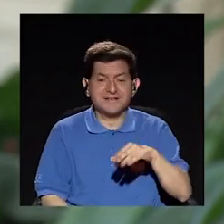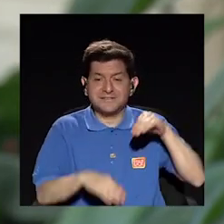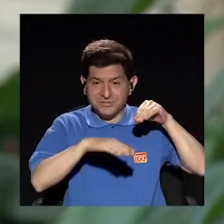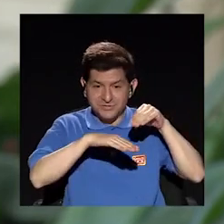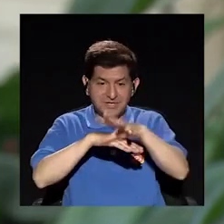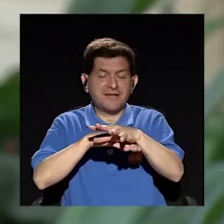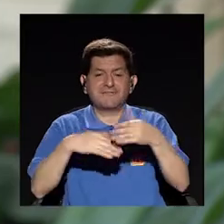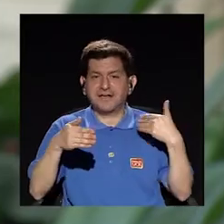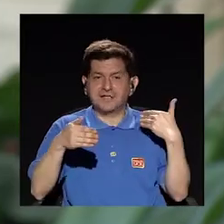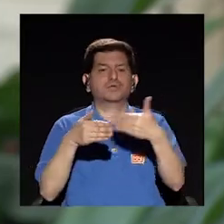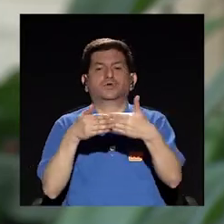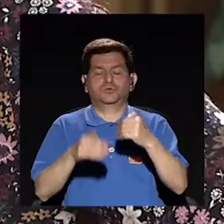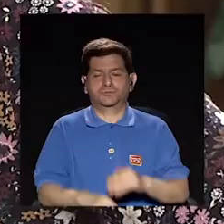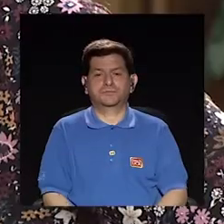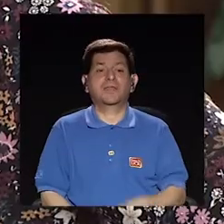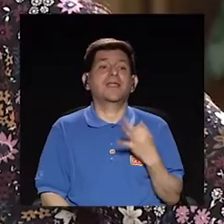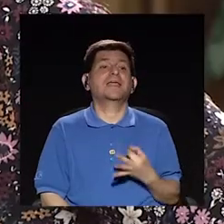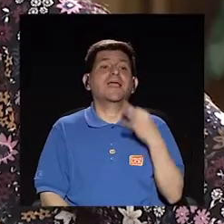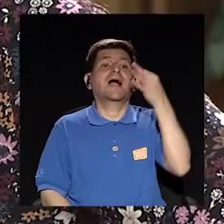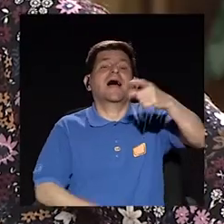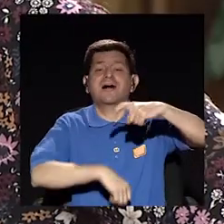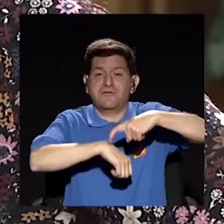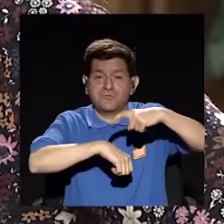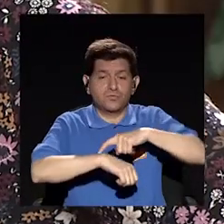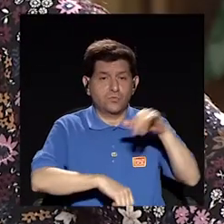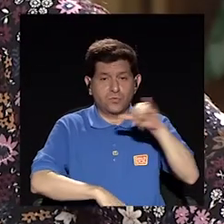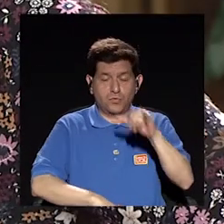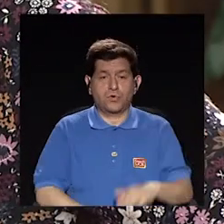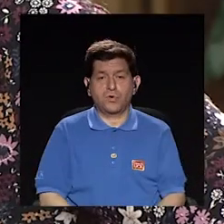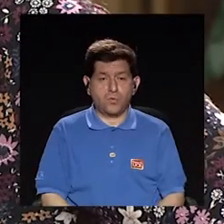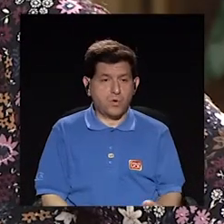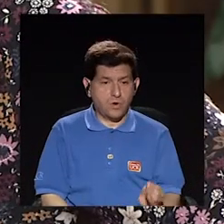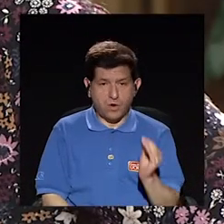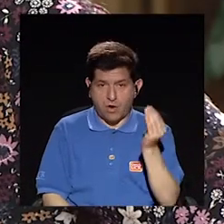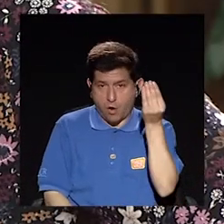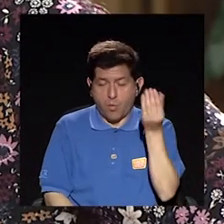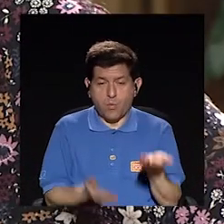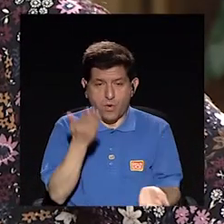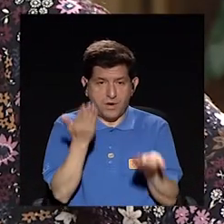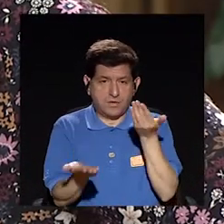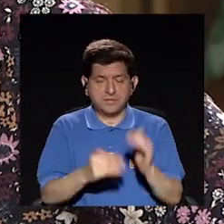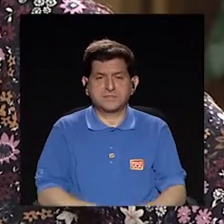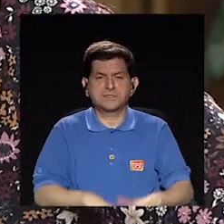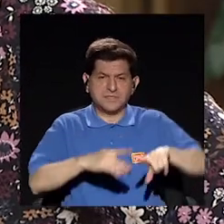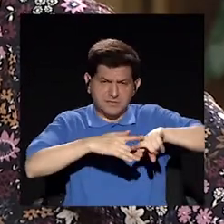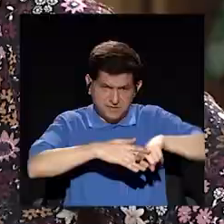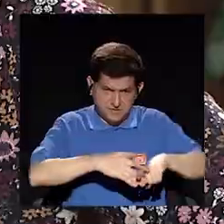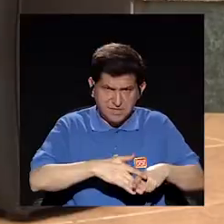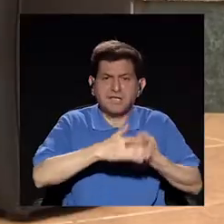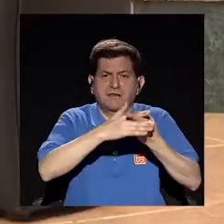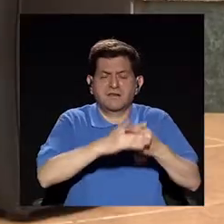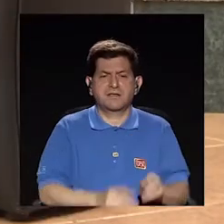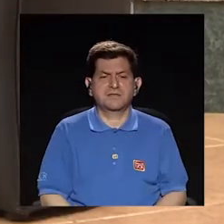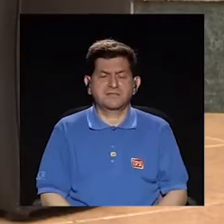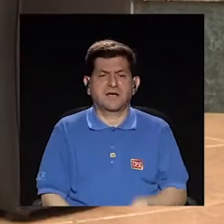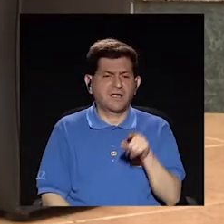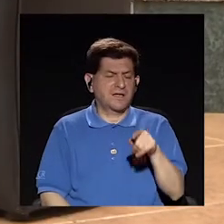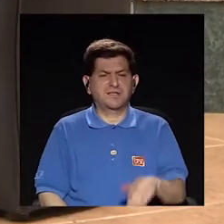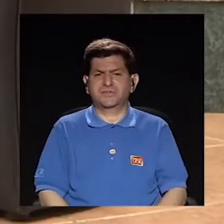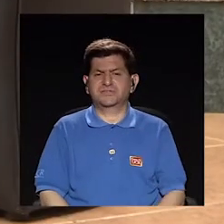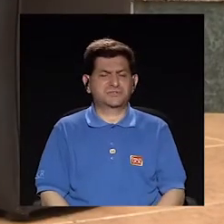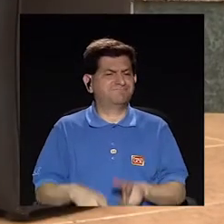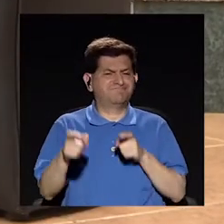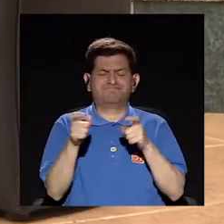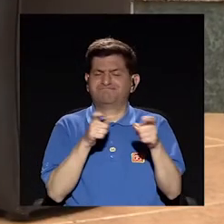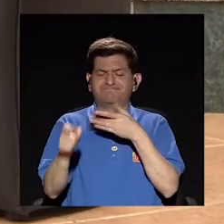las consecuencias como inmediatas. Y a largo plazo, igualmente los chicos, ¿verdad?, pueden comenzar a generar, no tolerar